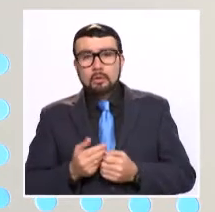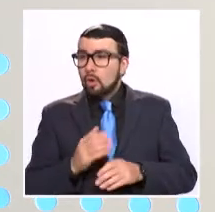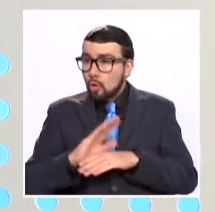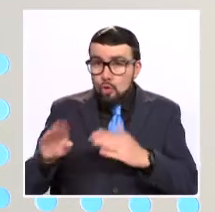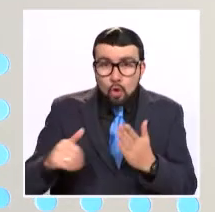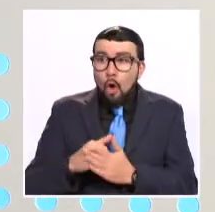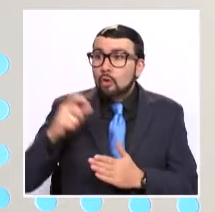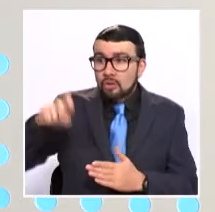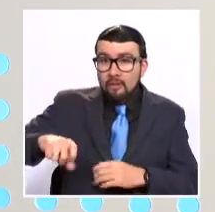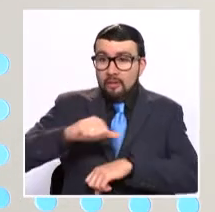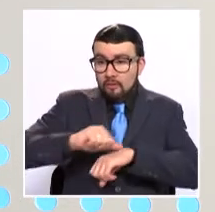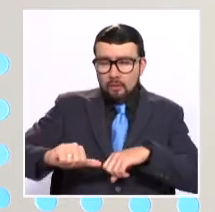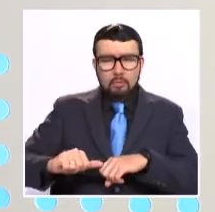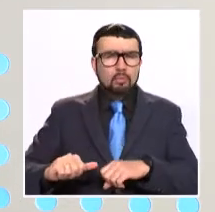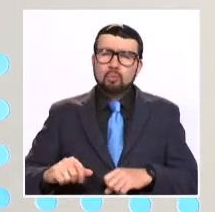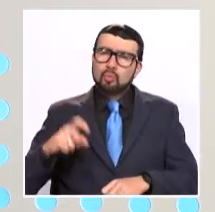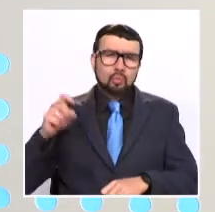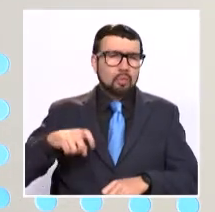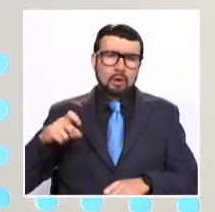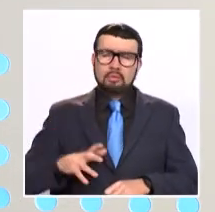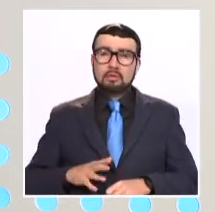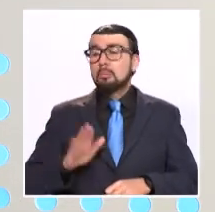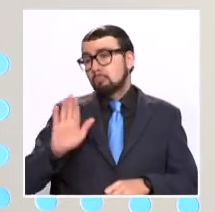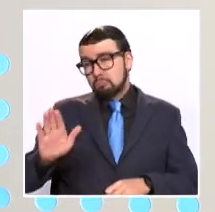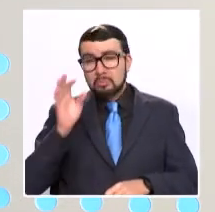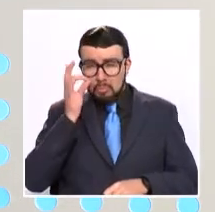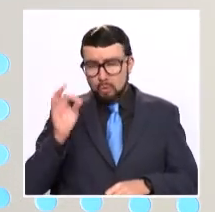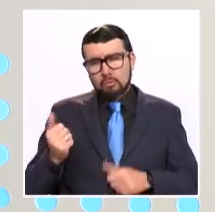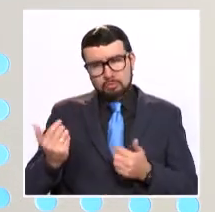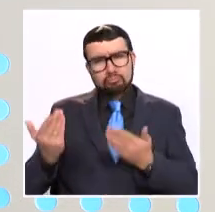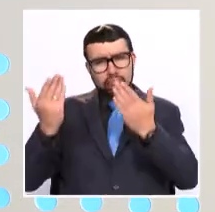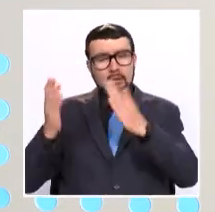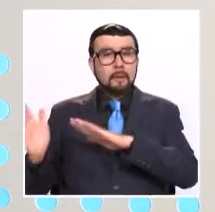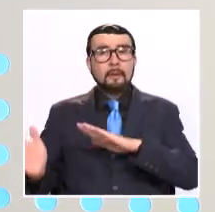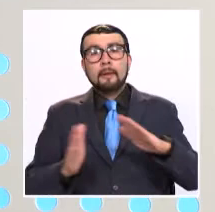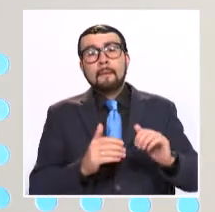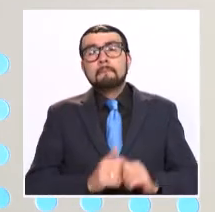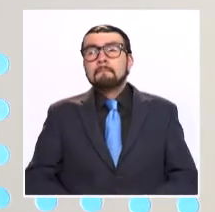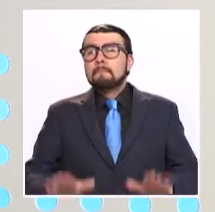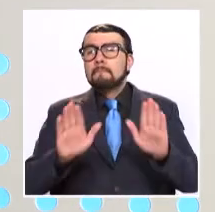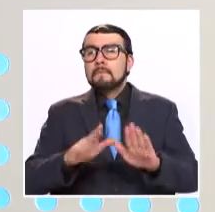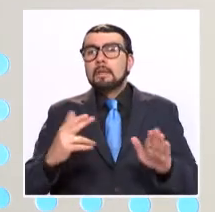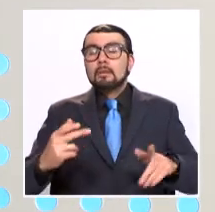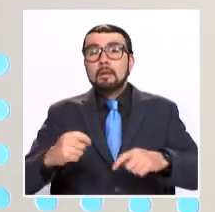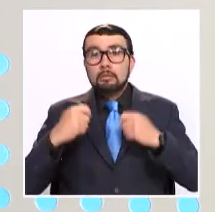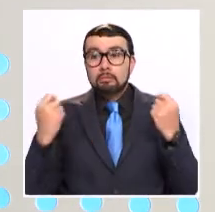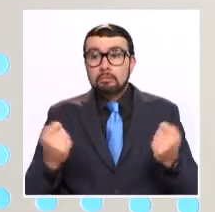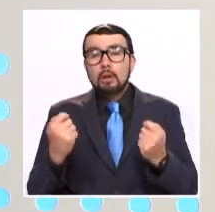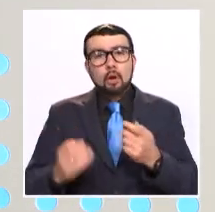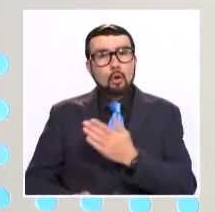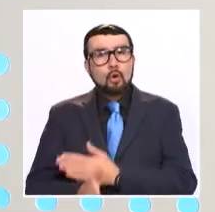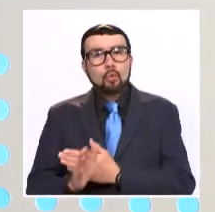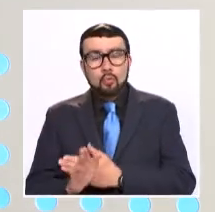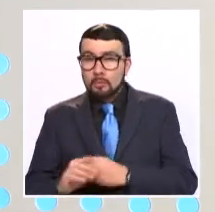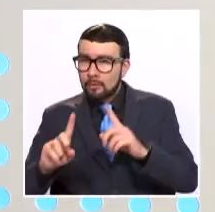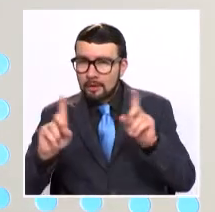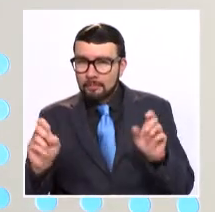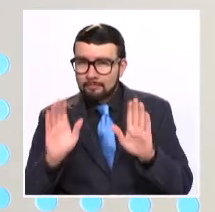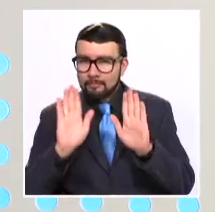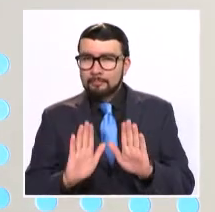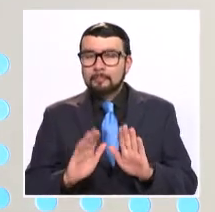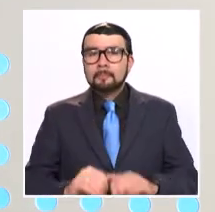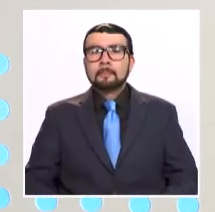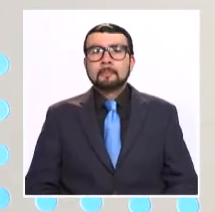que terminar con un tratamiento, digamos, invasivo. Vamos a ir a este corte comercial para que continuemos con este tema de vacunas.